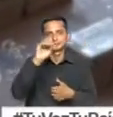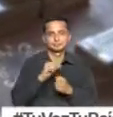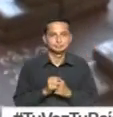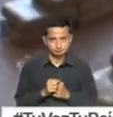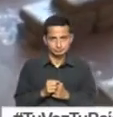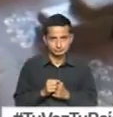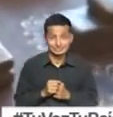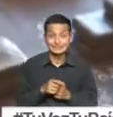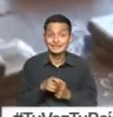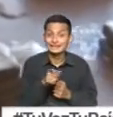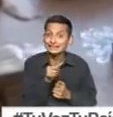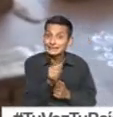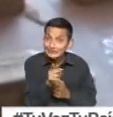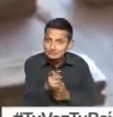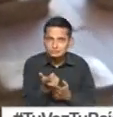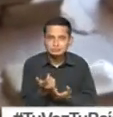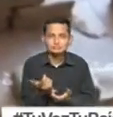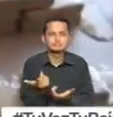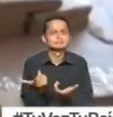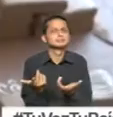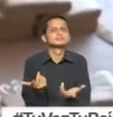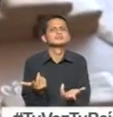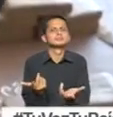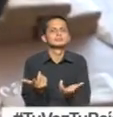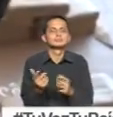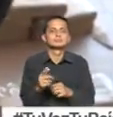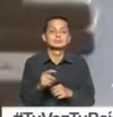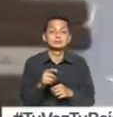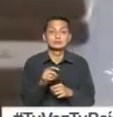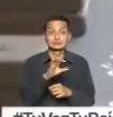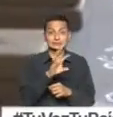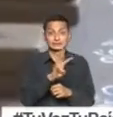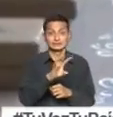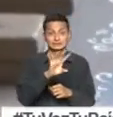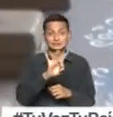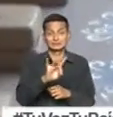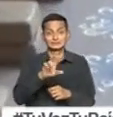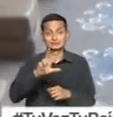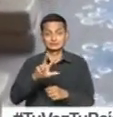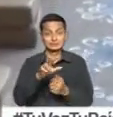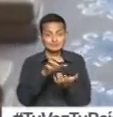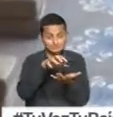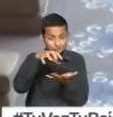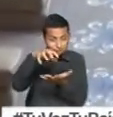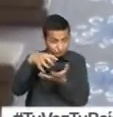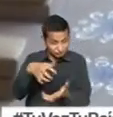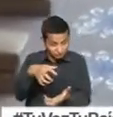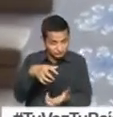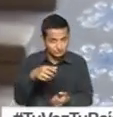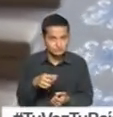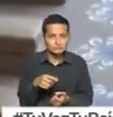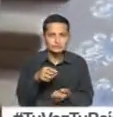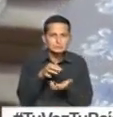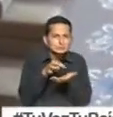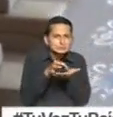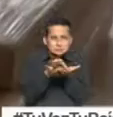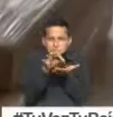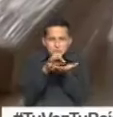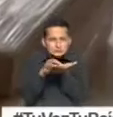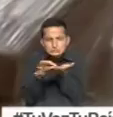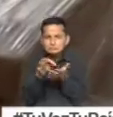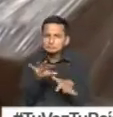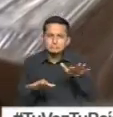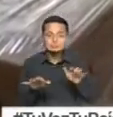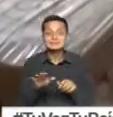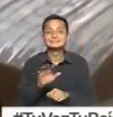En realidad esto corresponden solamente la cantidad de los 683 kilos de cocaína corresponden a más o menos